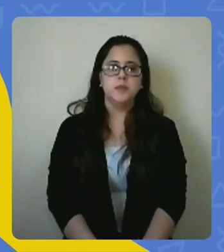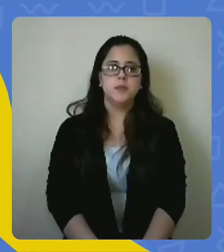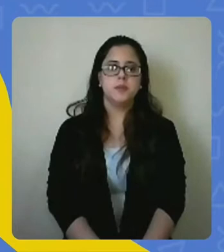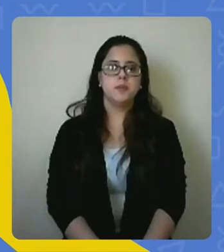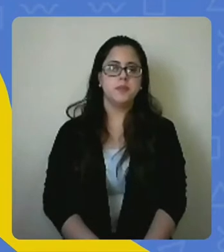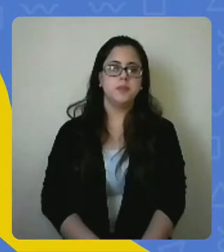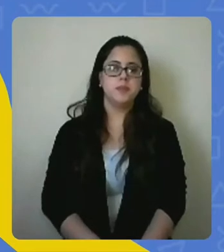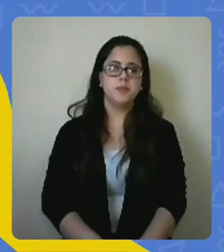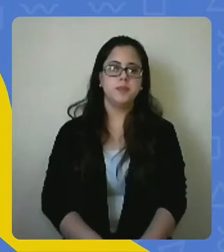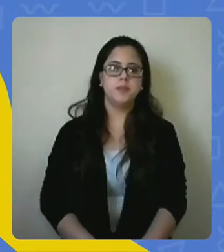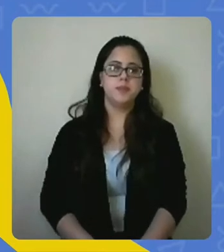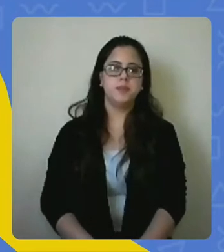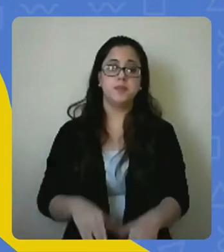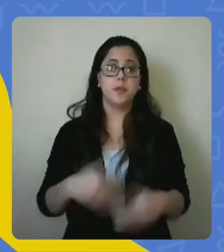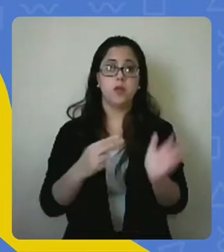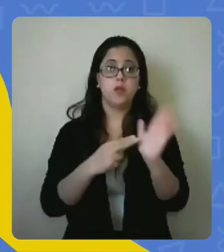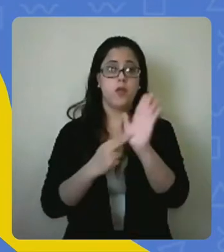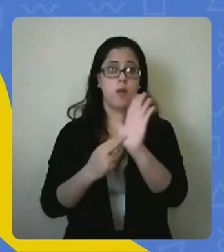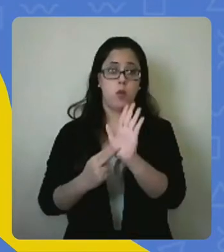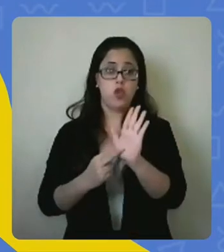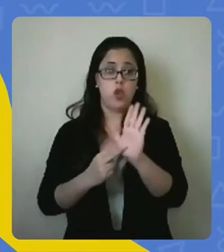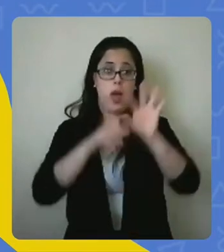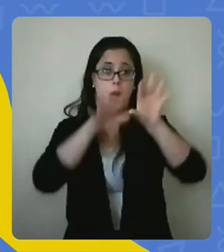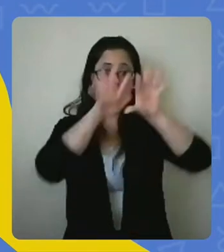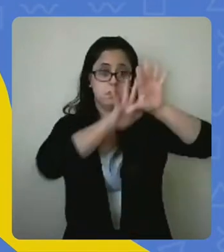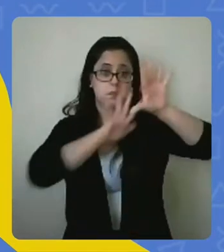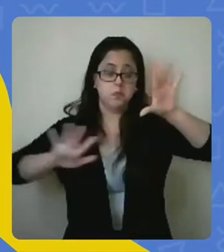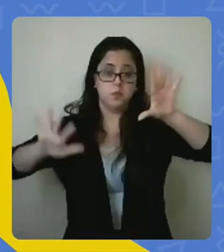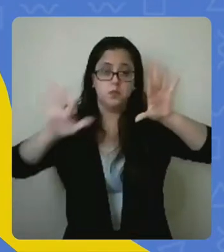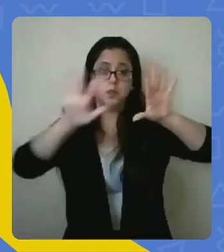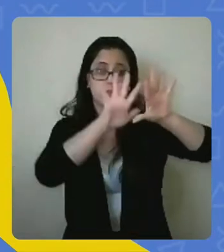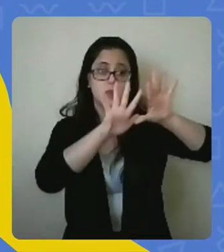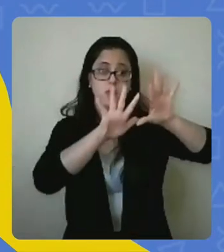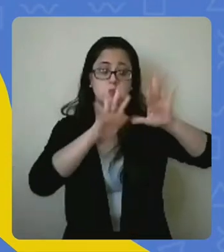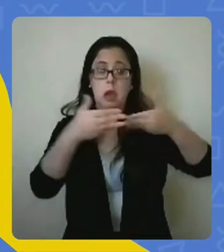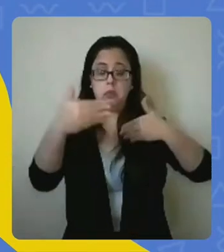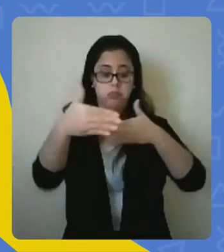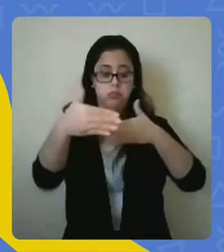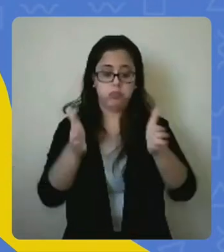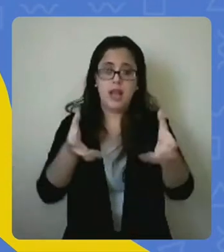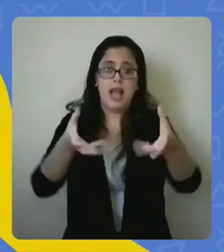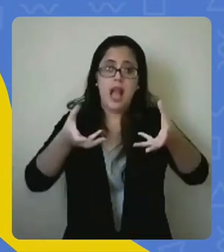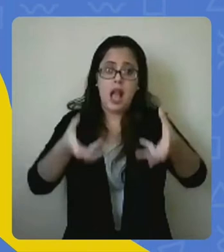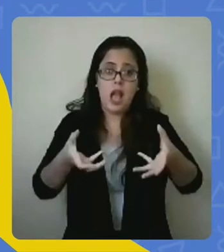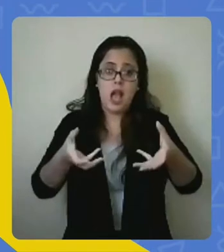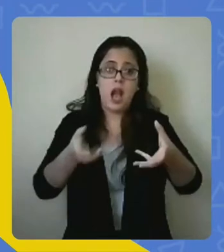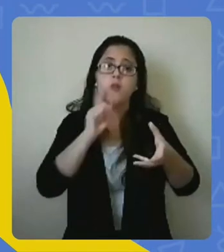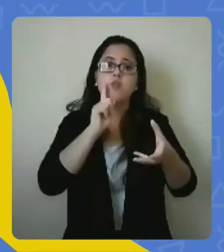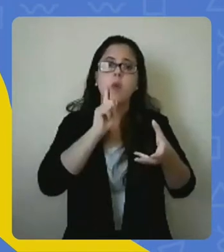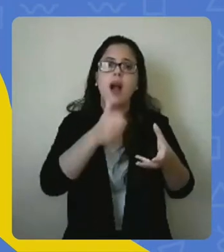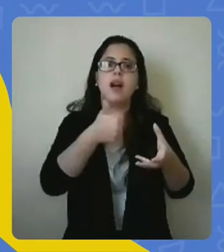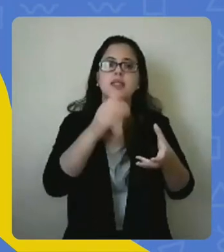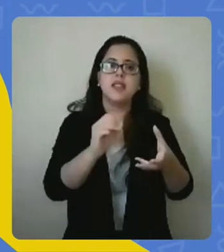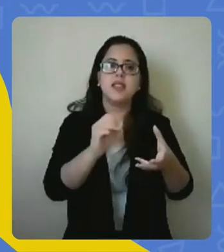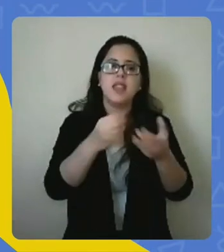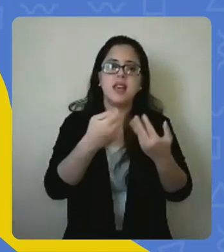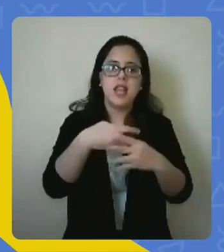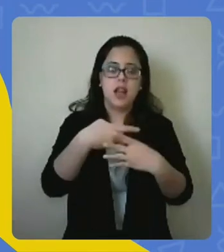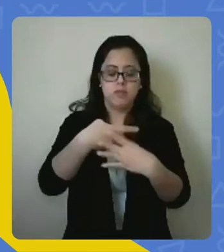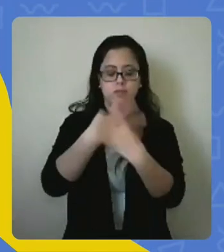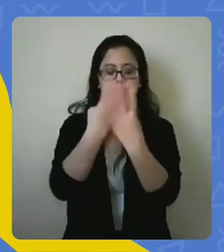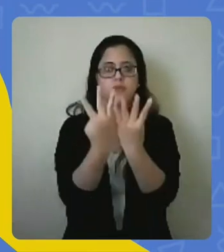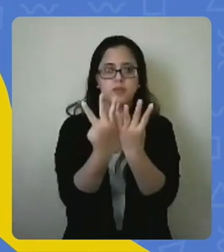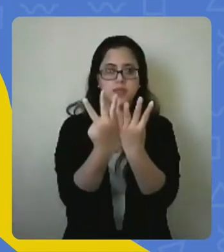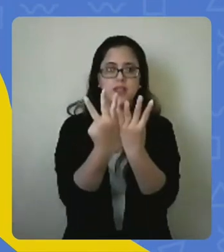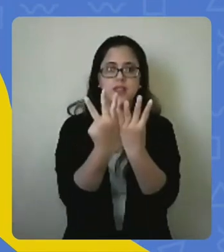Les voy a mostrar el material. Se trata de es una cajita, ¿cierto?, que tiene 60 tarjetas con imágenes, un